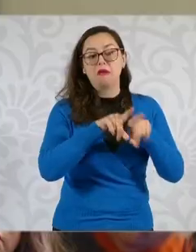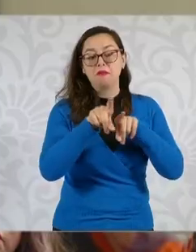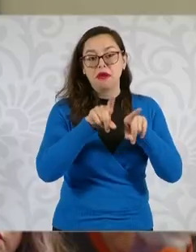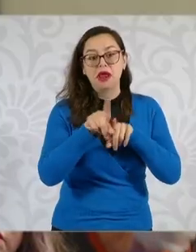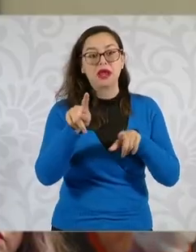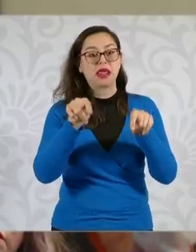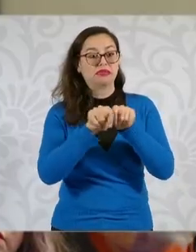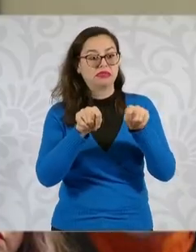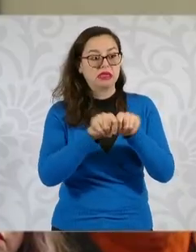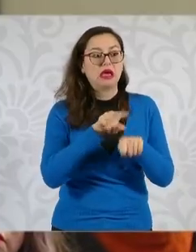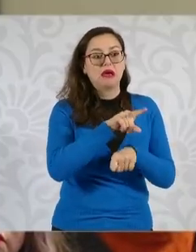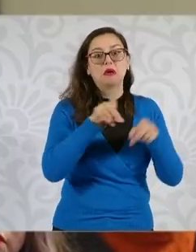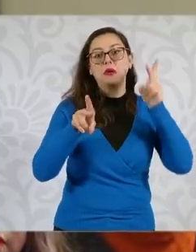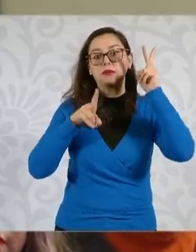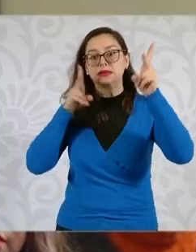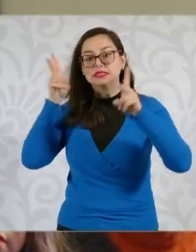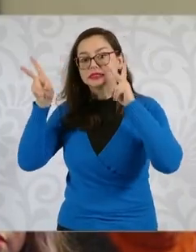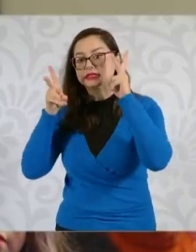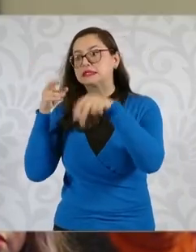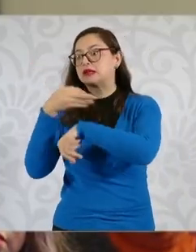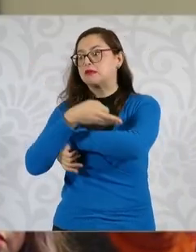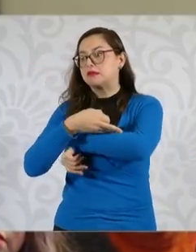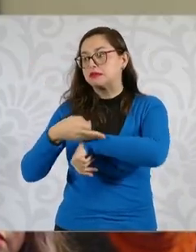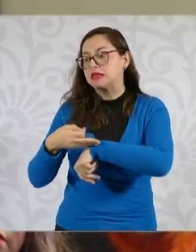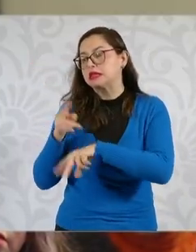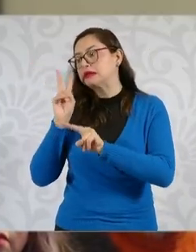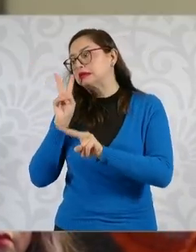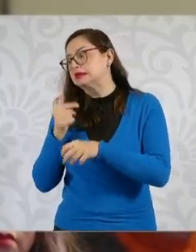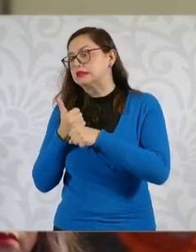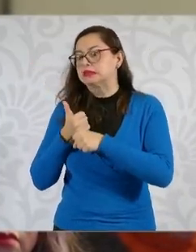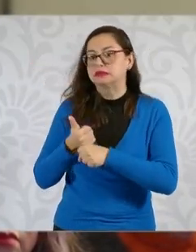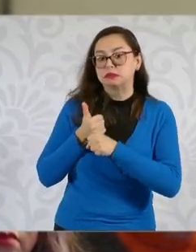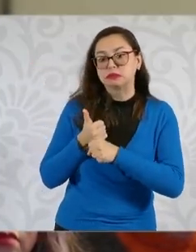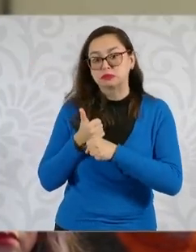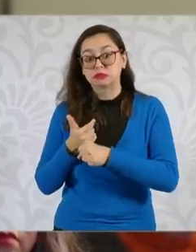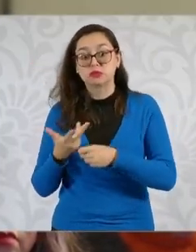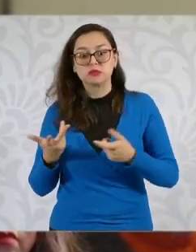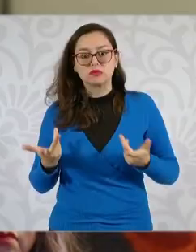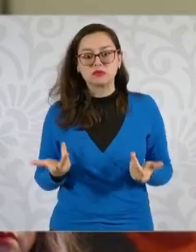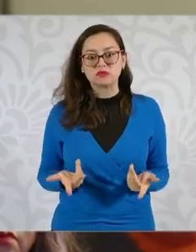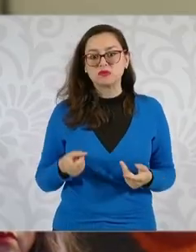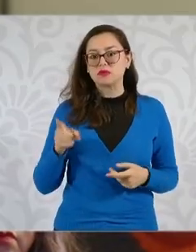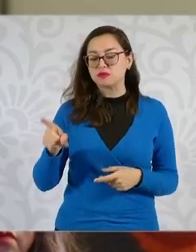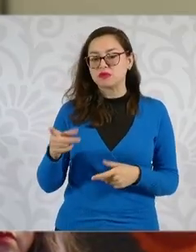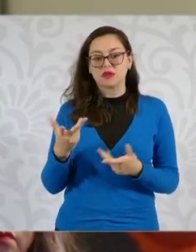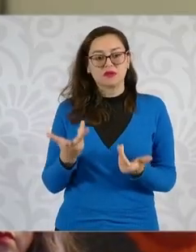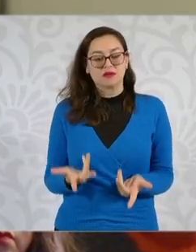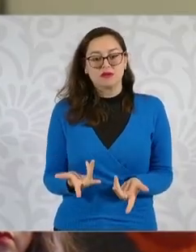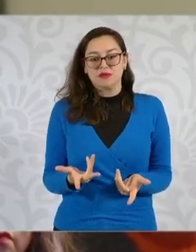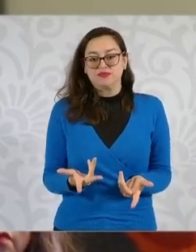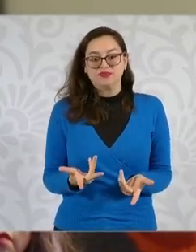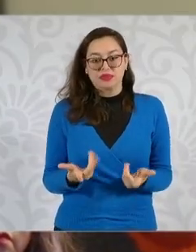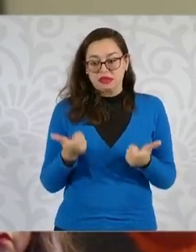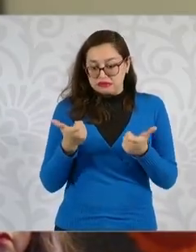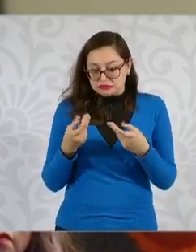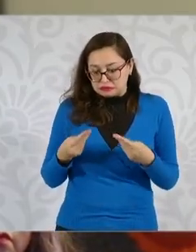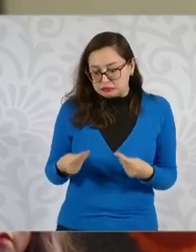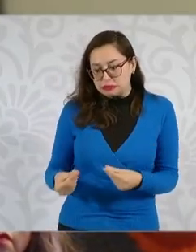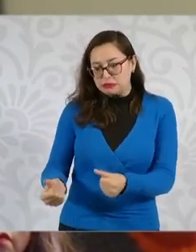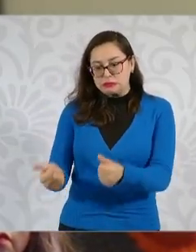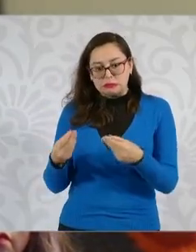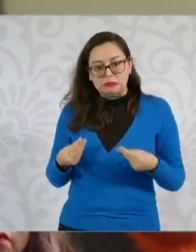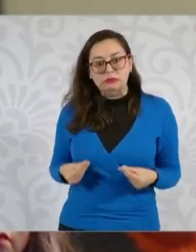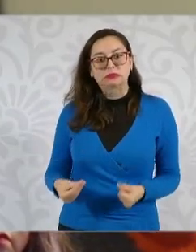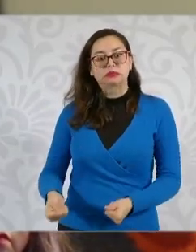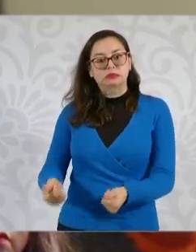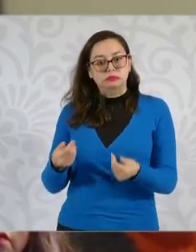ven con con con con mucha pena se acaban sus días ahí se acaba su poca economía